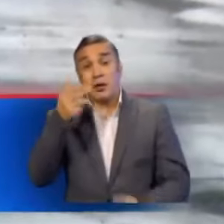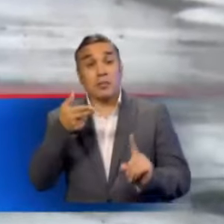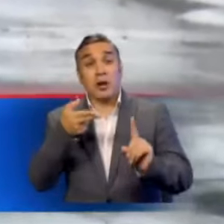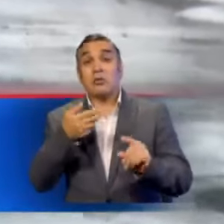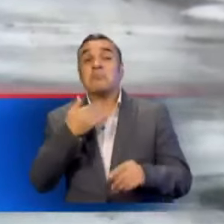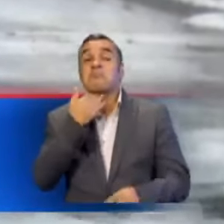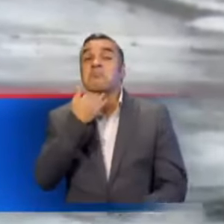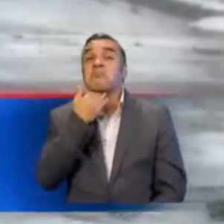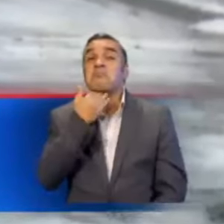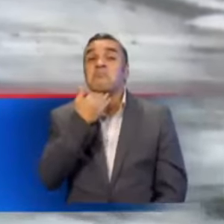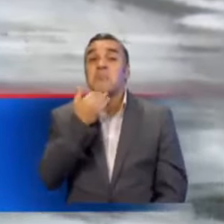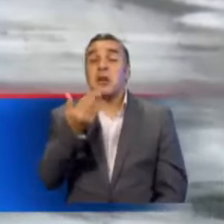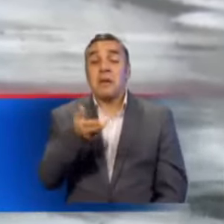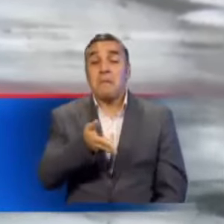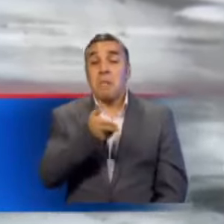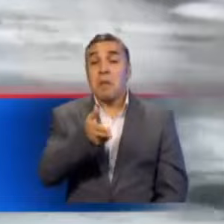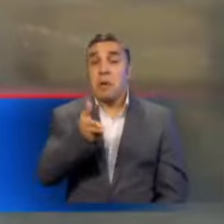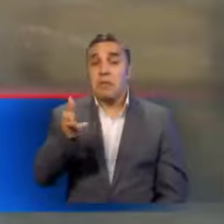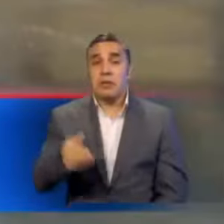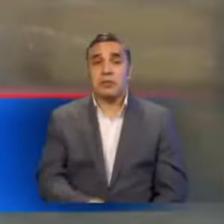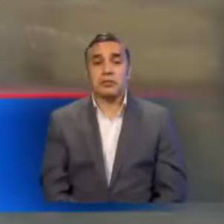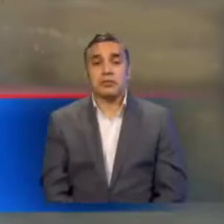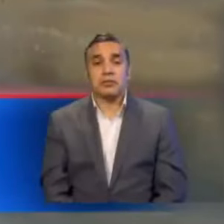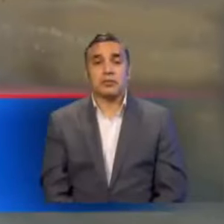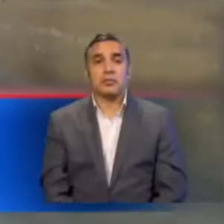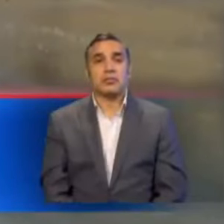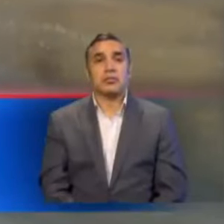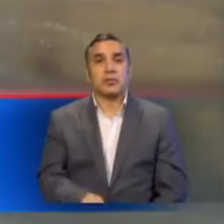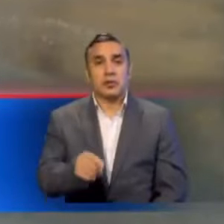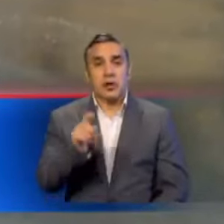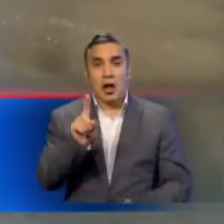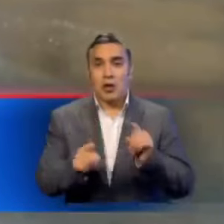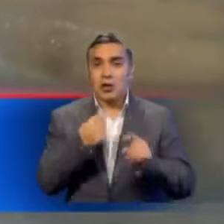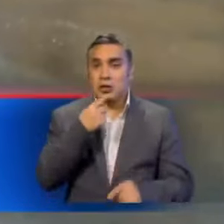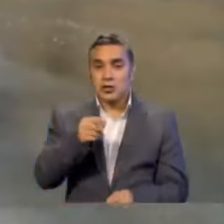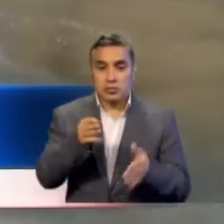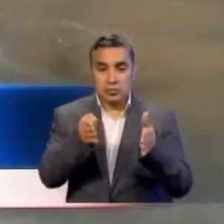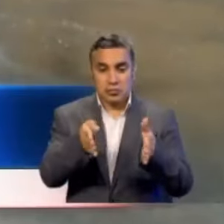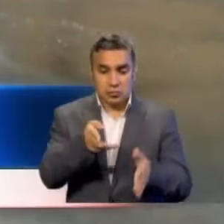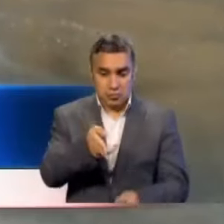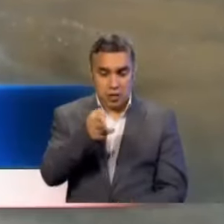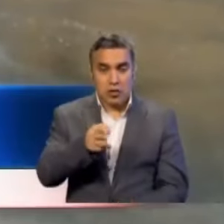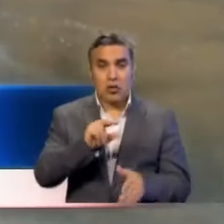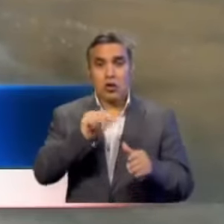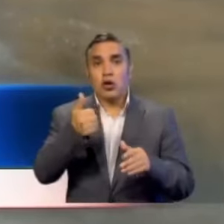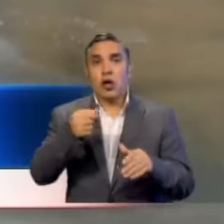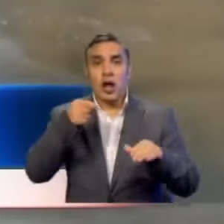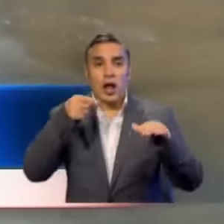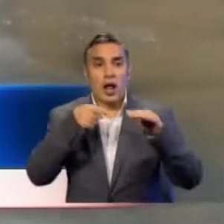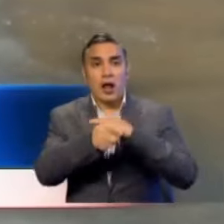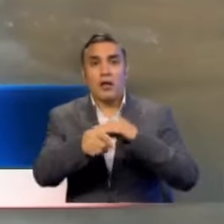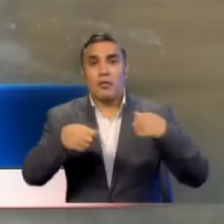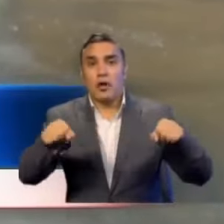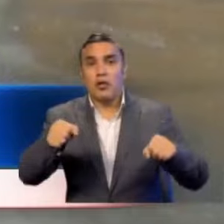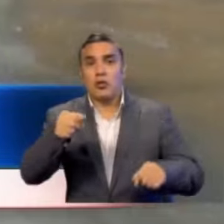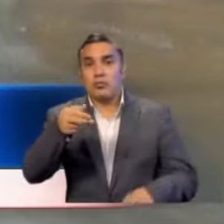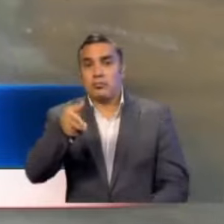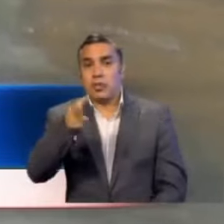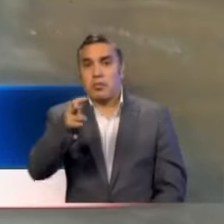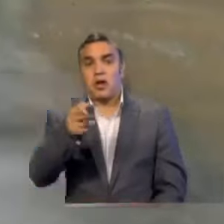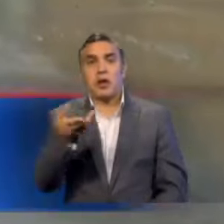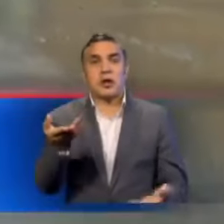no midieron las consecuencias. Algunos dicen que fue para el féretro, otros dicen que porque el chico entró en la moto hasta el fondo, rodando la moto, no es que entró con la